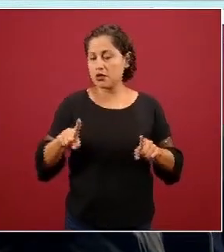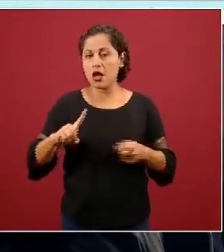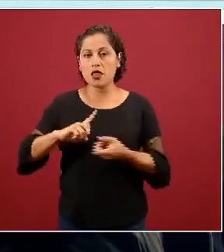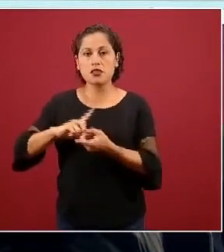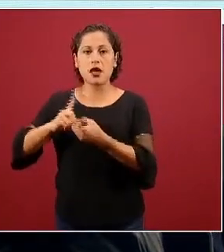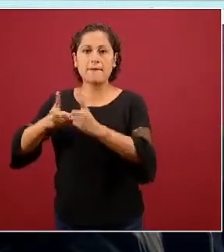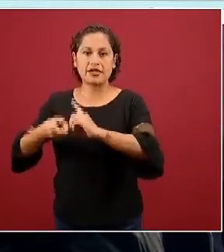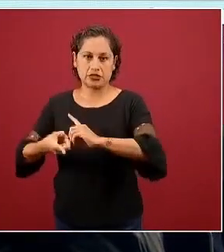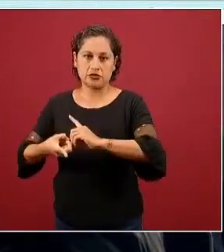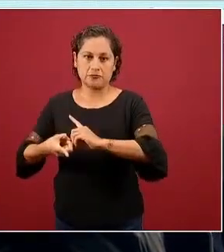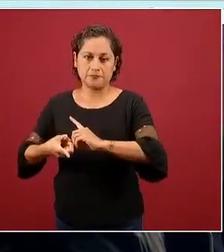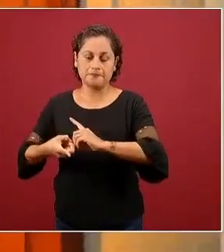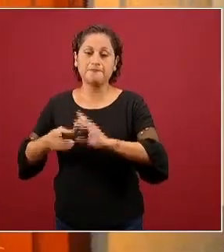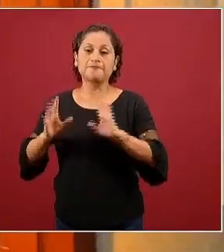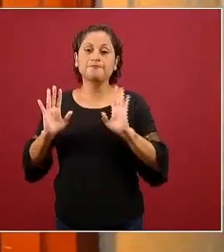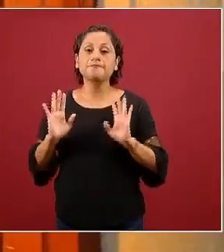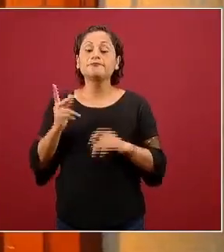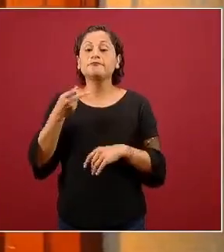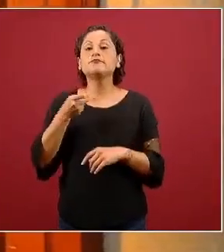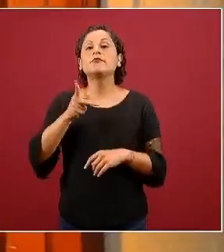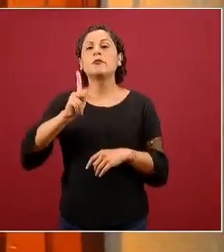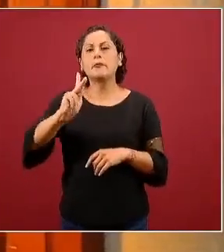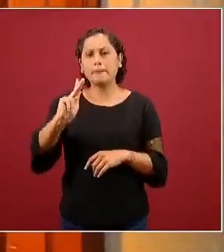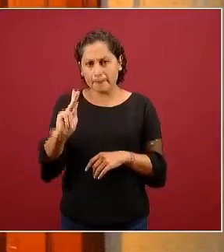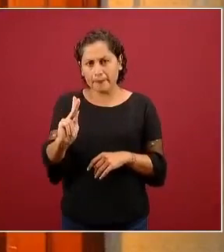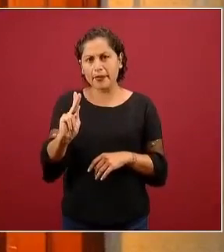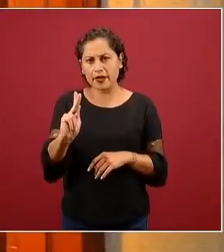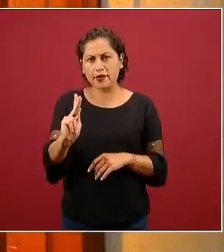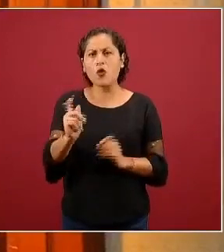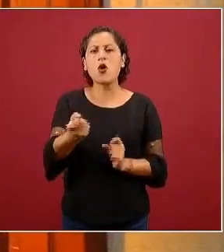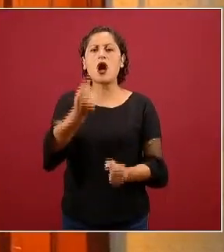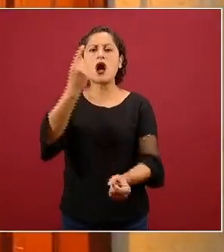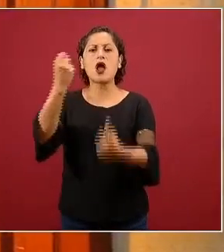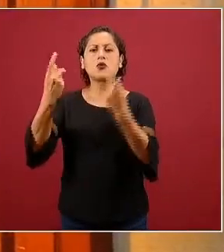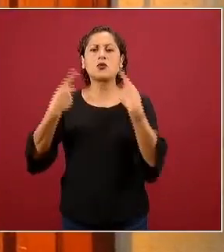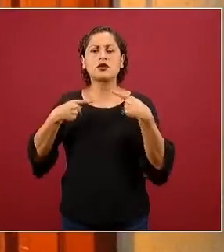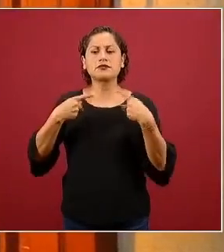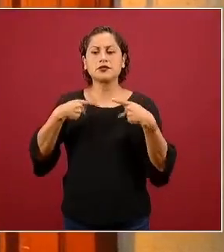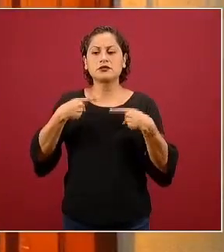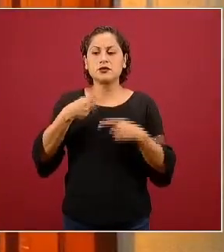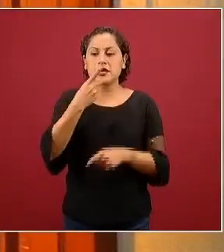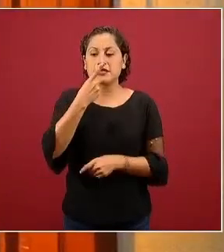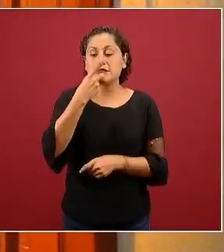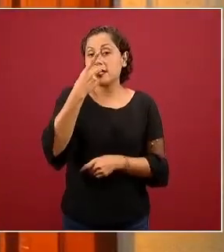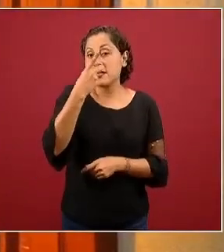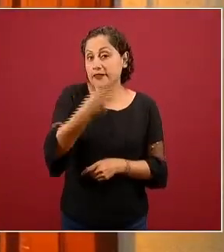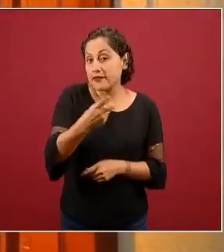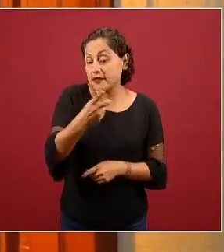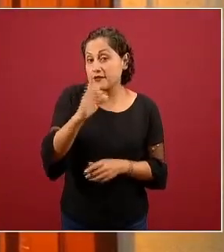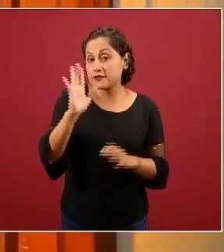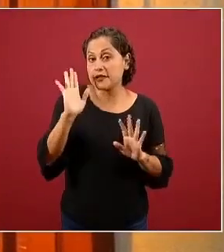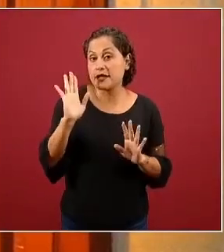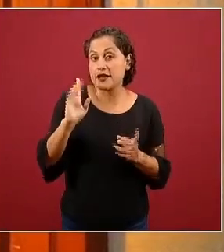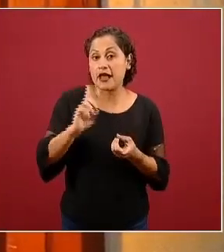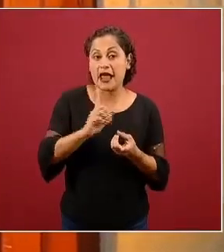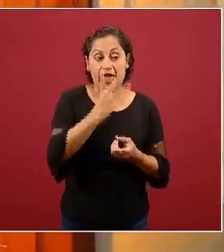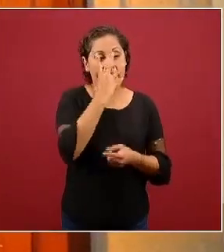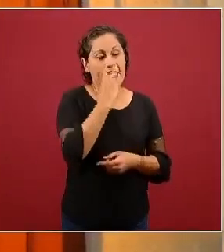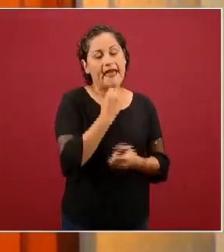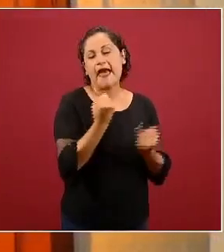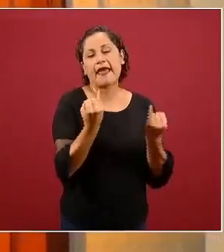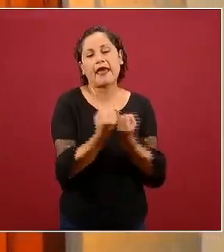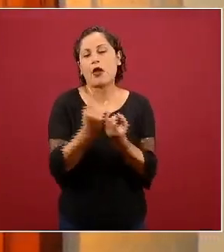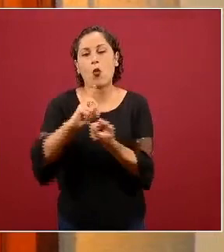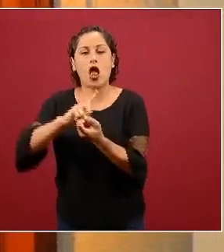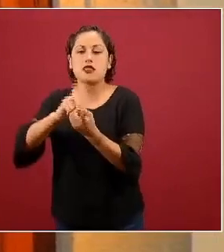pues coloquialmente sí se puede llegar a utilizar esto como un sinónimo. Pues a mí me interesa